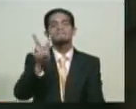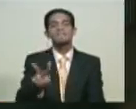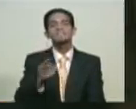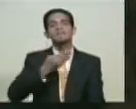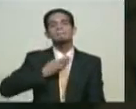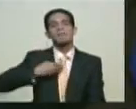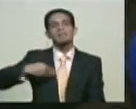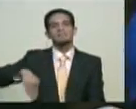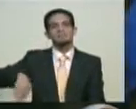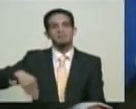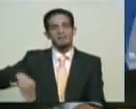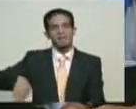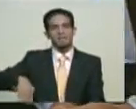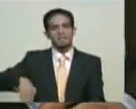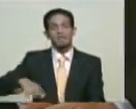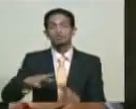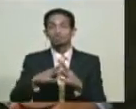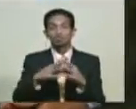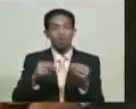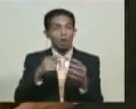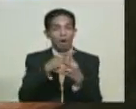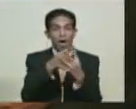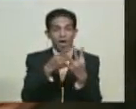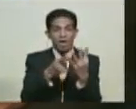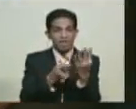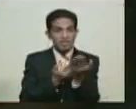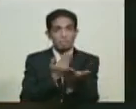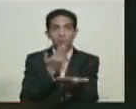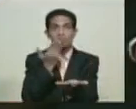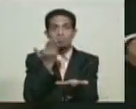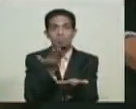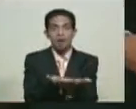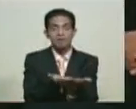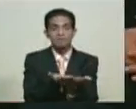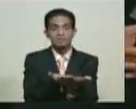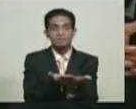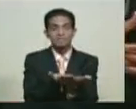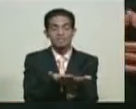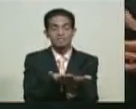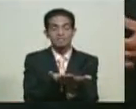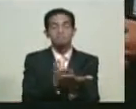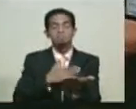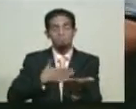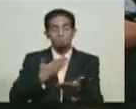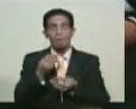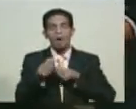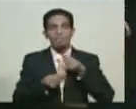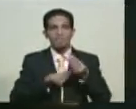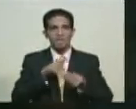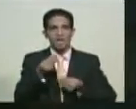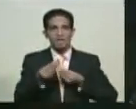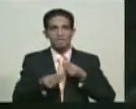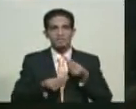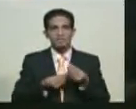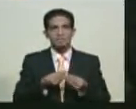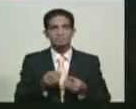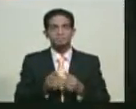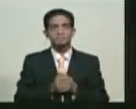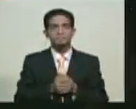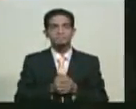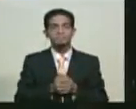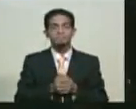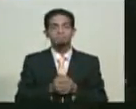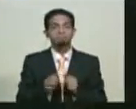Economía, que todas estas propuestas sean inmediatamente procesadas para decisiones, sin